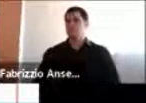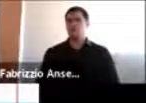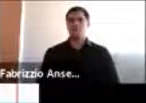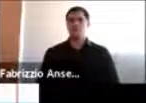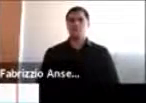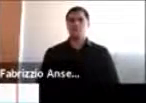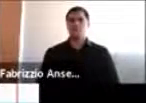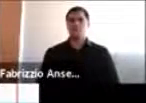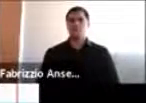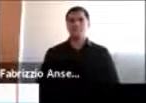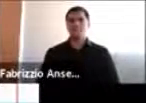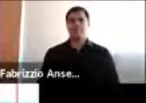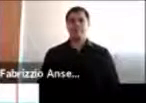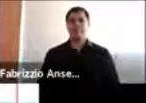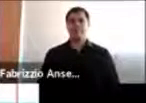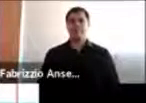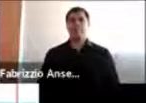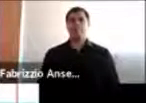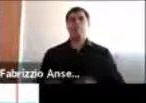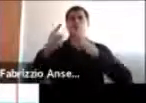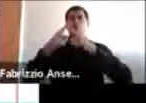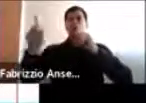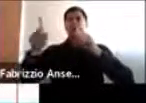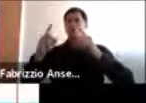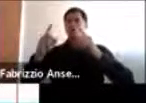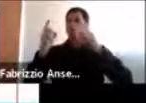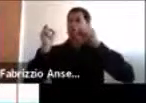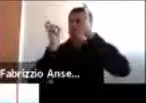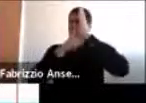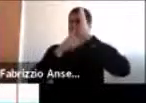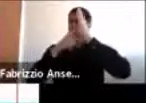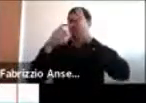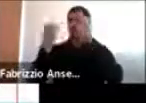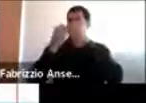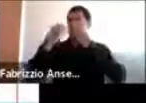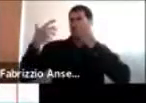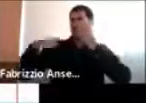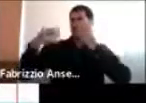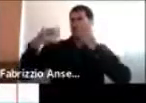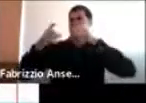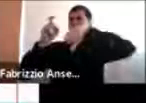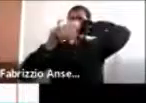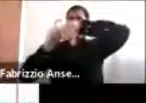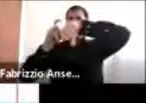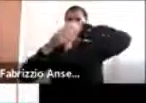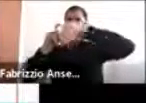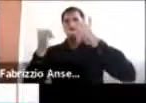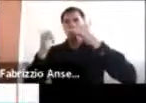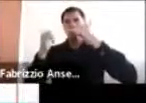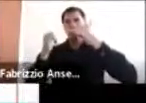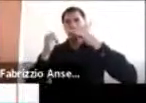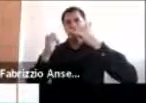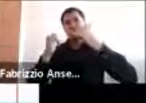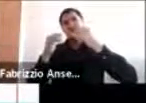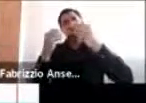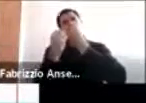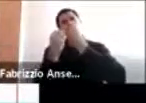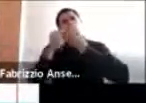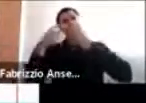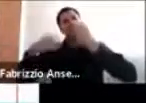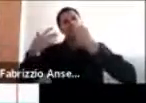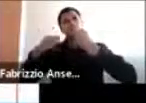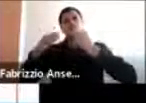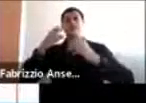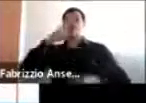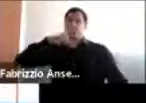otra cosa importante es lo del tiempo de juego ya sería súper bueno en el fondo que uno generara una rutina de aprendizaje en la